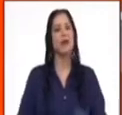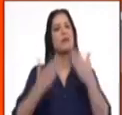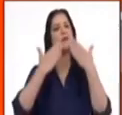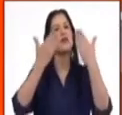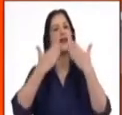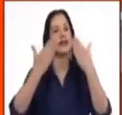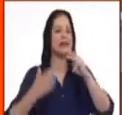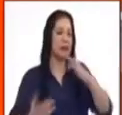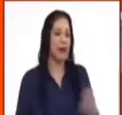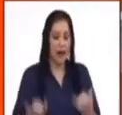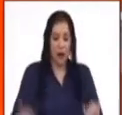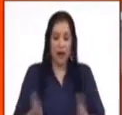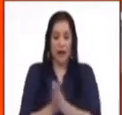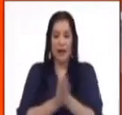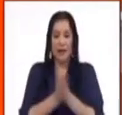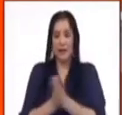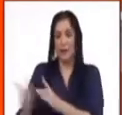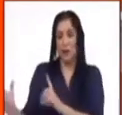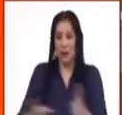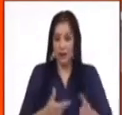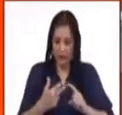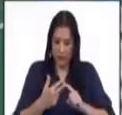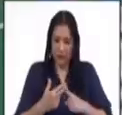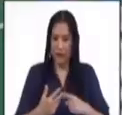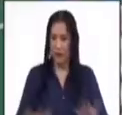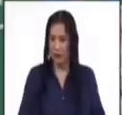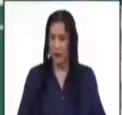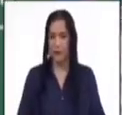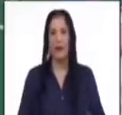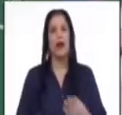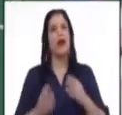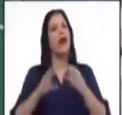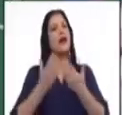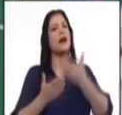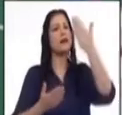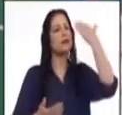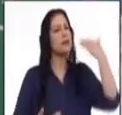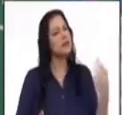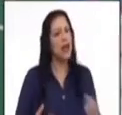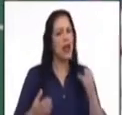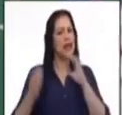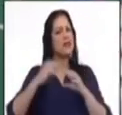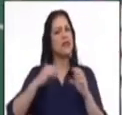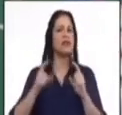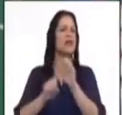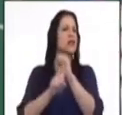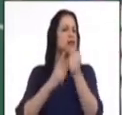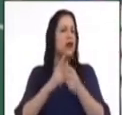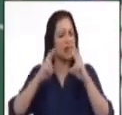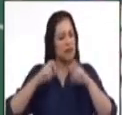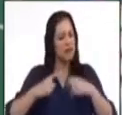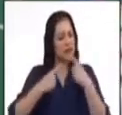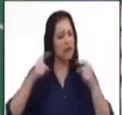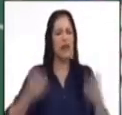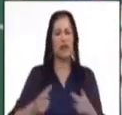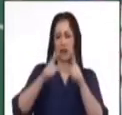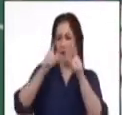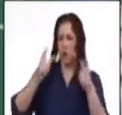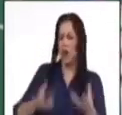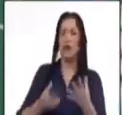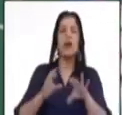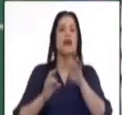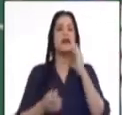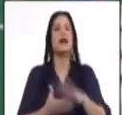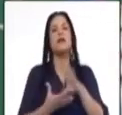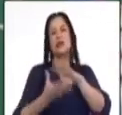Muchas gracias, Mía. Ahora sí estamos listas y listos para empezar. En el programa anterior de Ciencias Sociales analizamos varias fuentes sobre el contexto